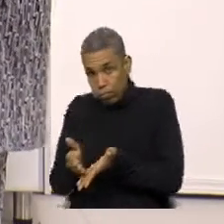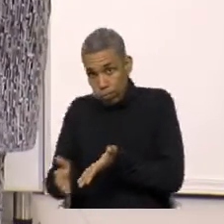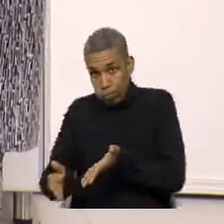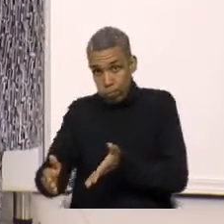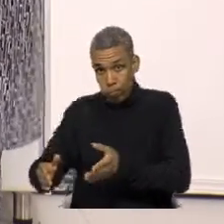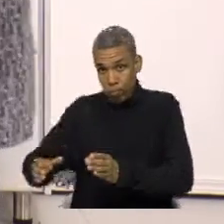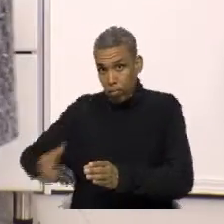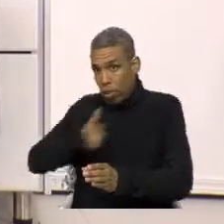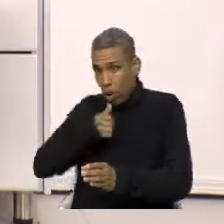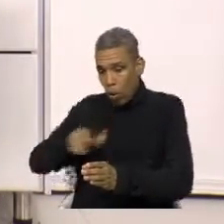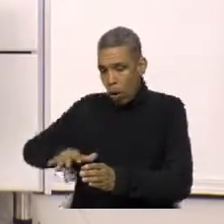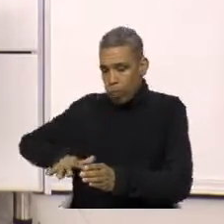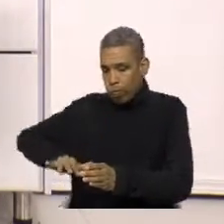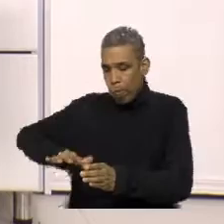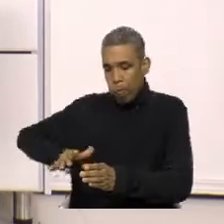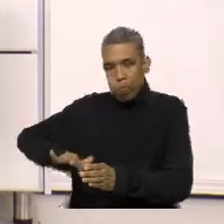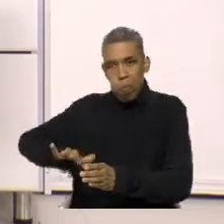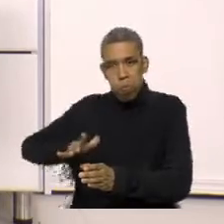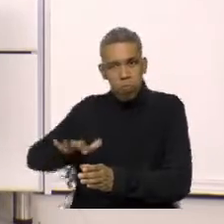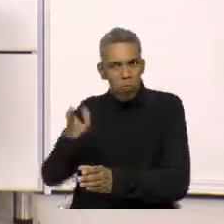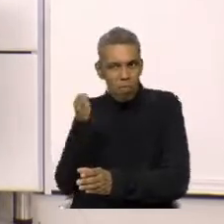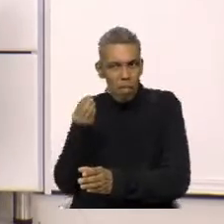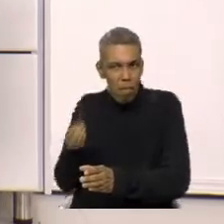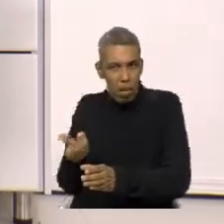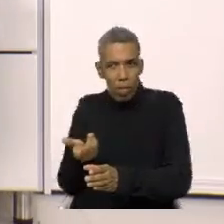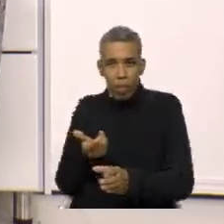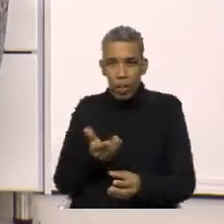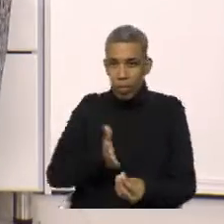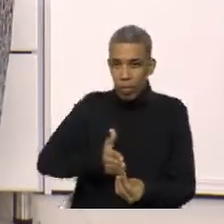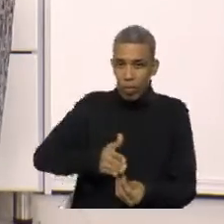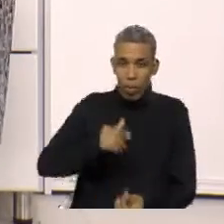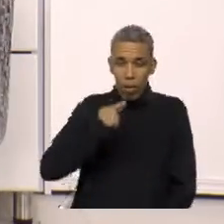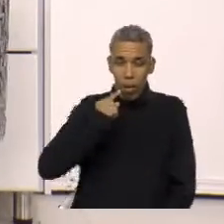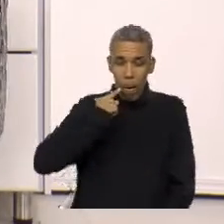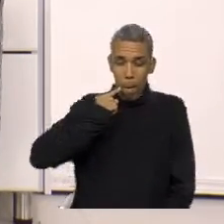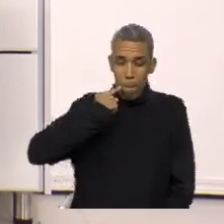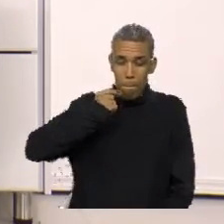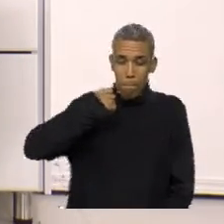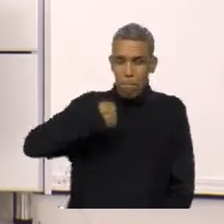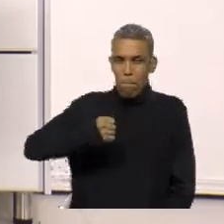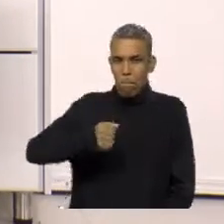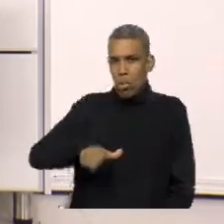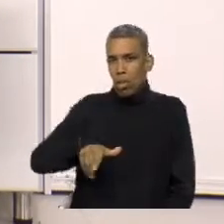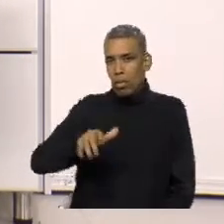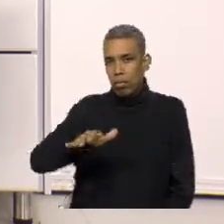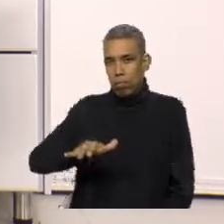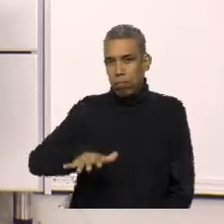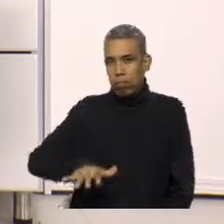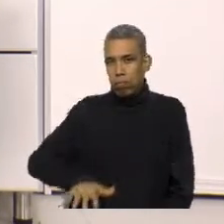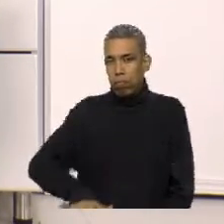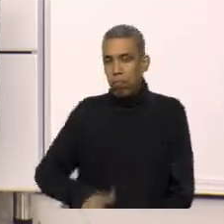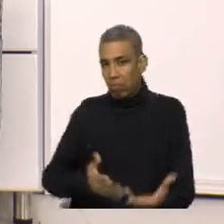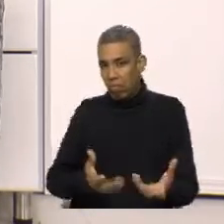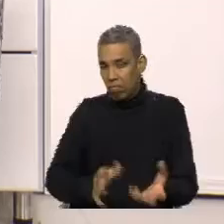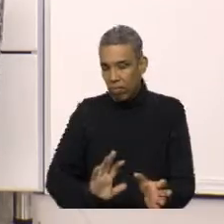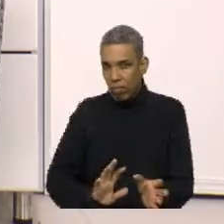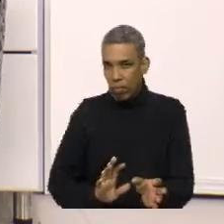picantico. Vamos a ver, tengo por acá esta fuente. Vamos a ir adicionando ahí.